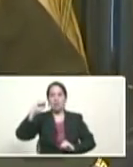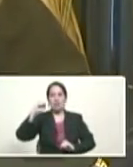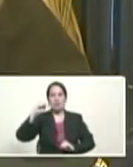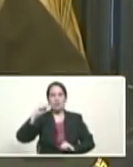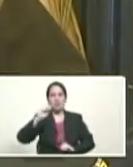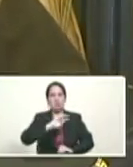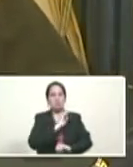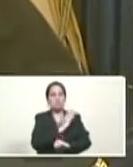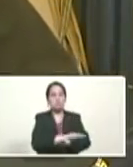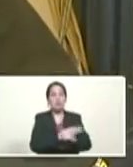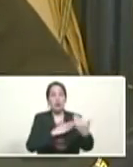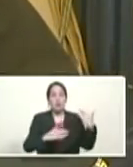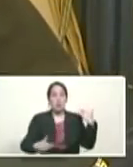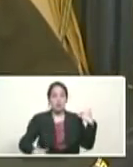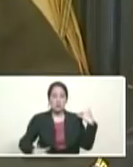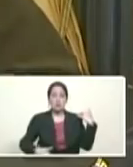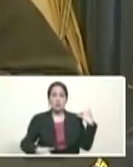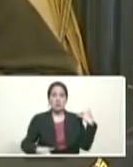presidencia